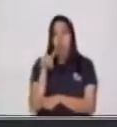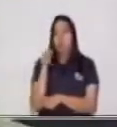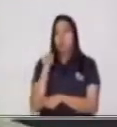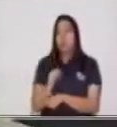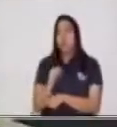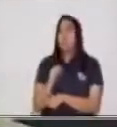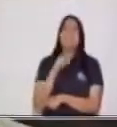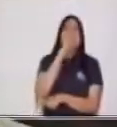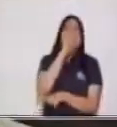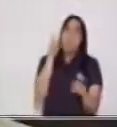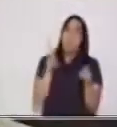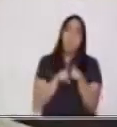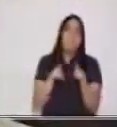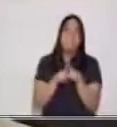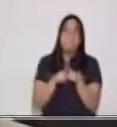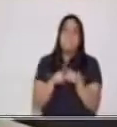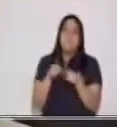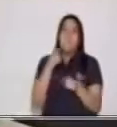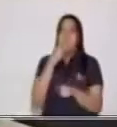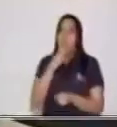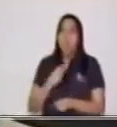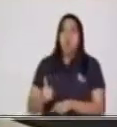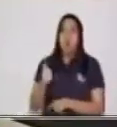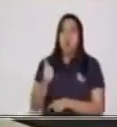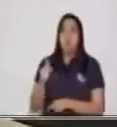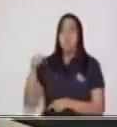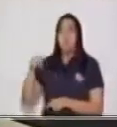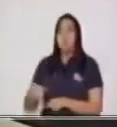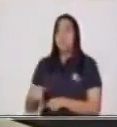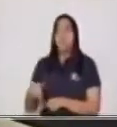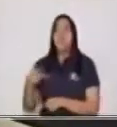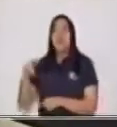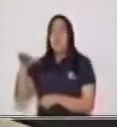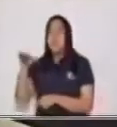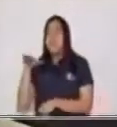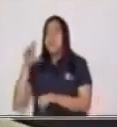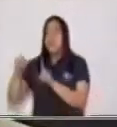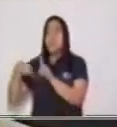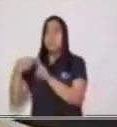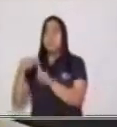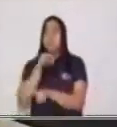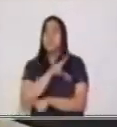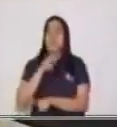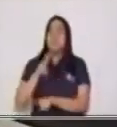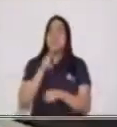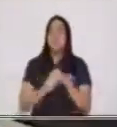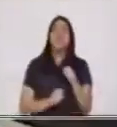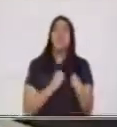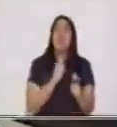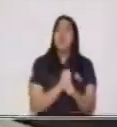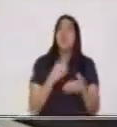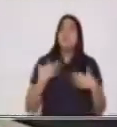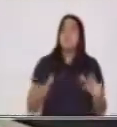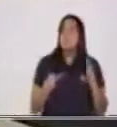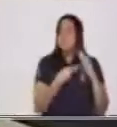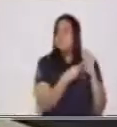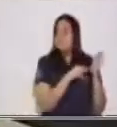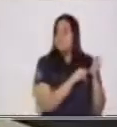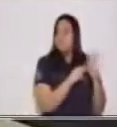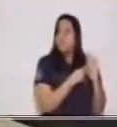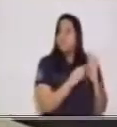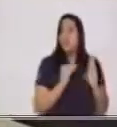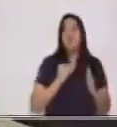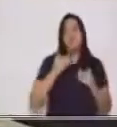Y de la misma manera para la hija. La edad actual más 22 años, estamos hablando entonces ahí de una edad